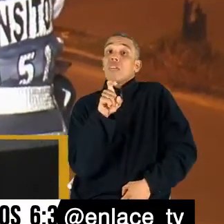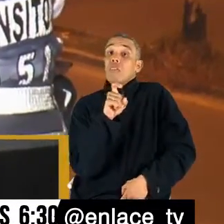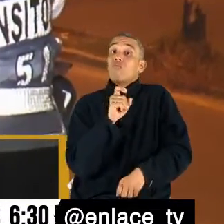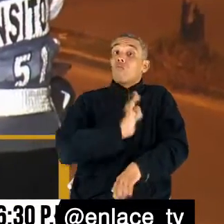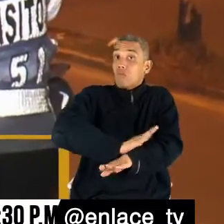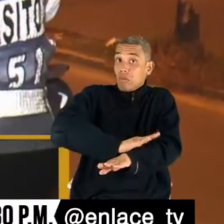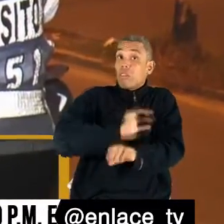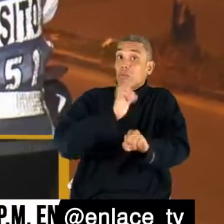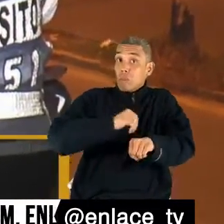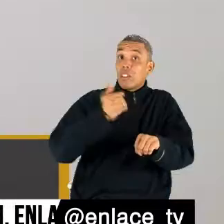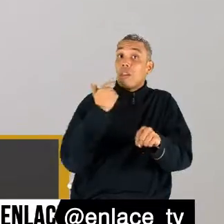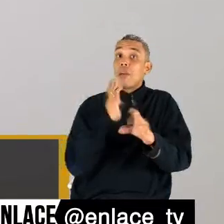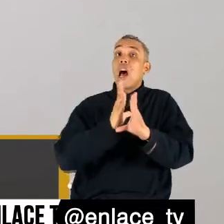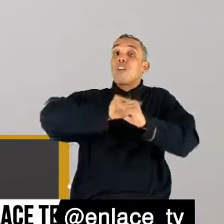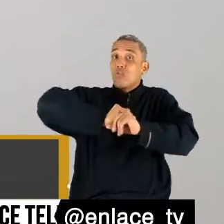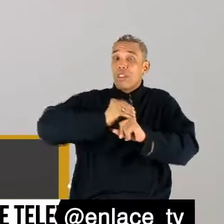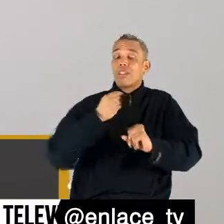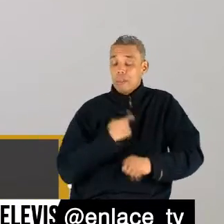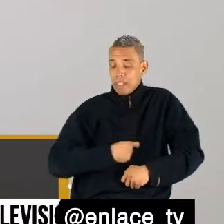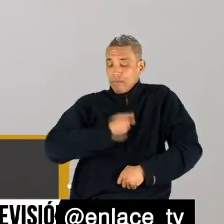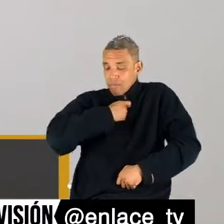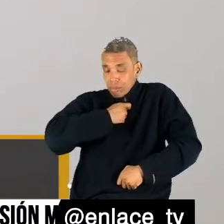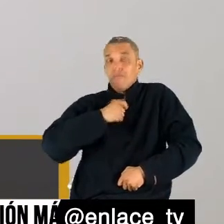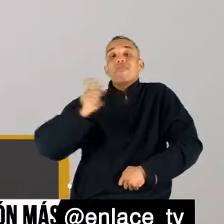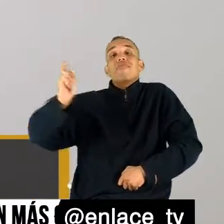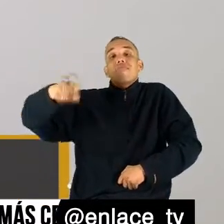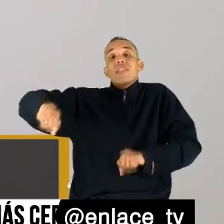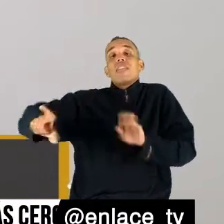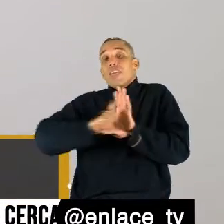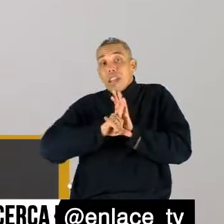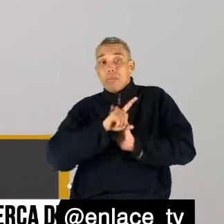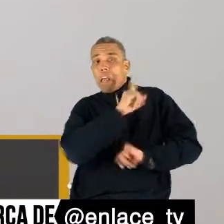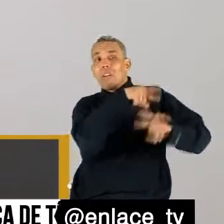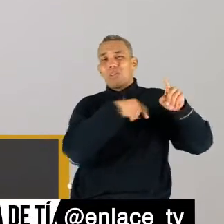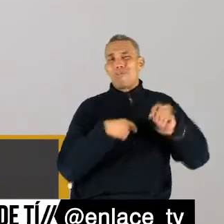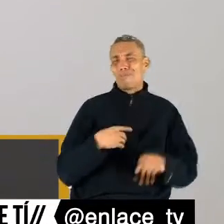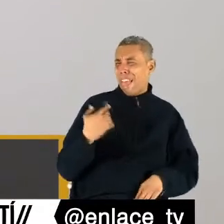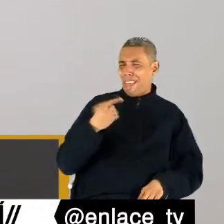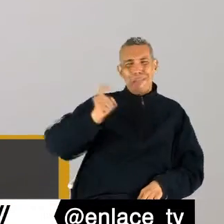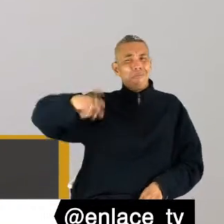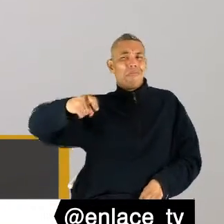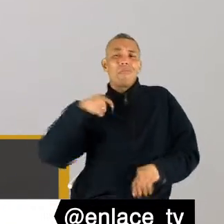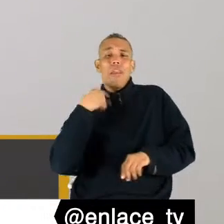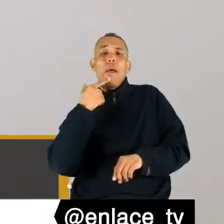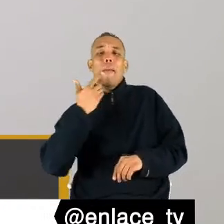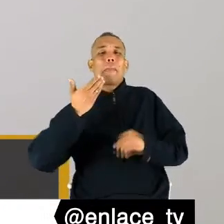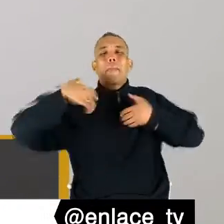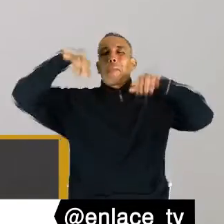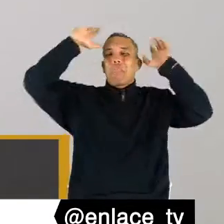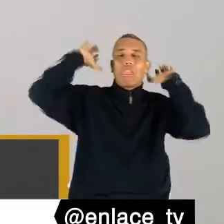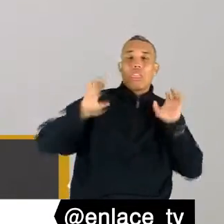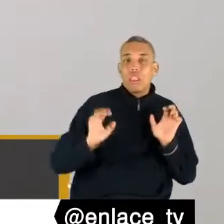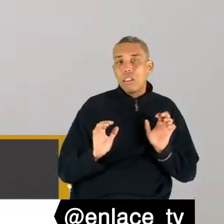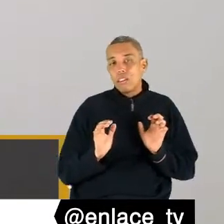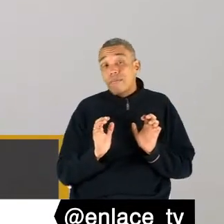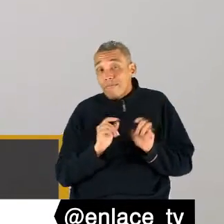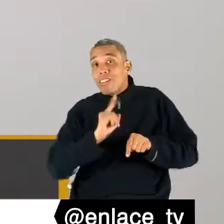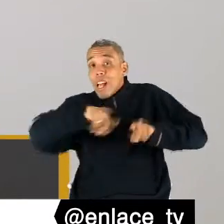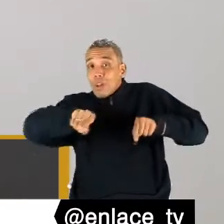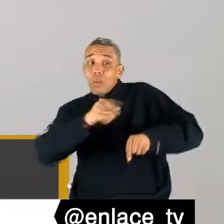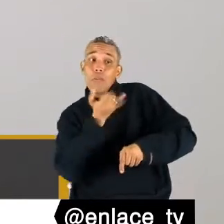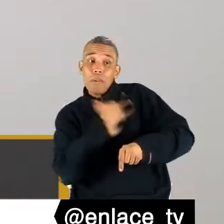motocicletas. Con respecto a los accidentes de tránsito, nuevamente las imprudencias. Es así como en el